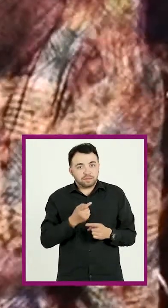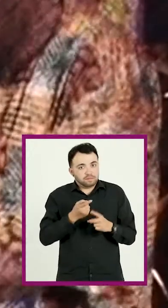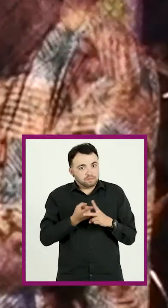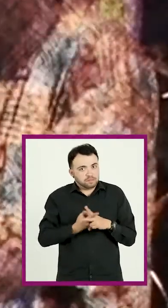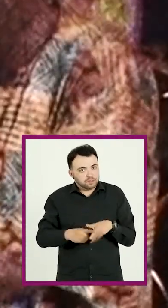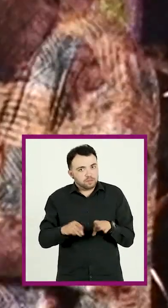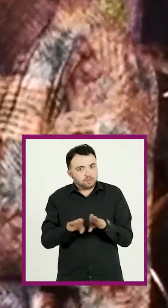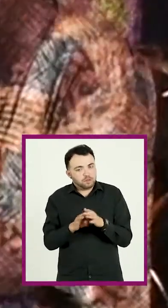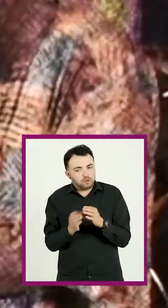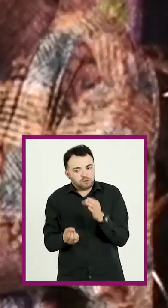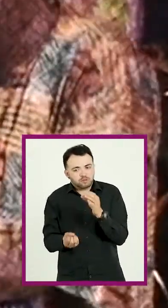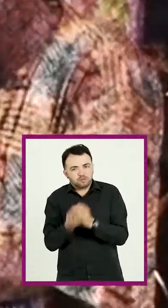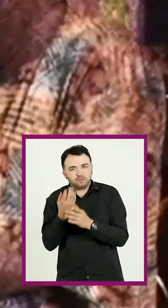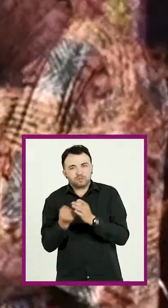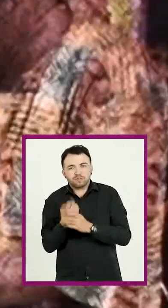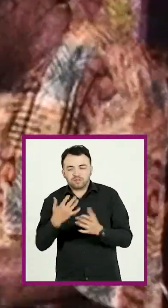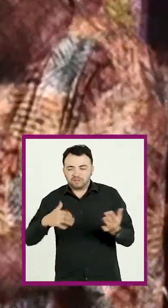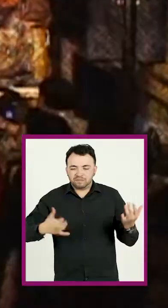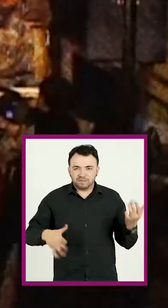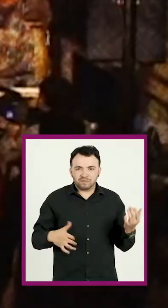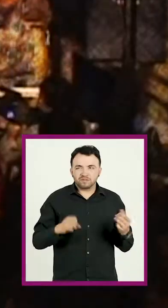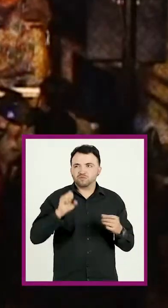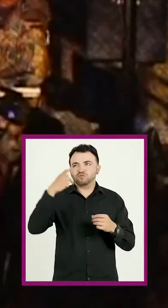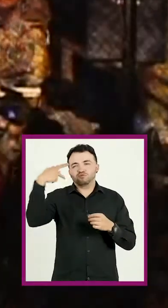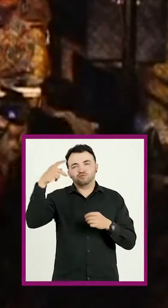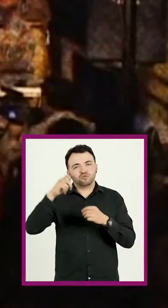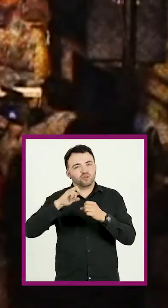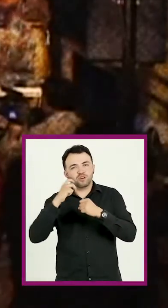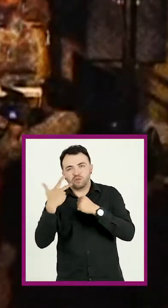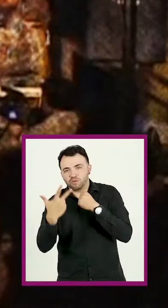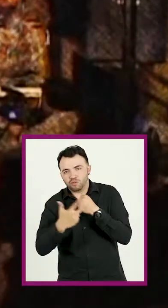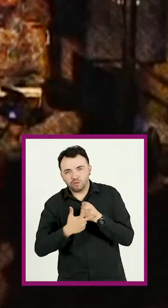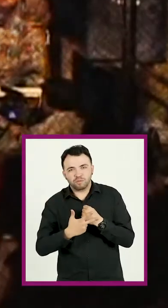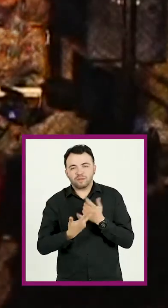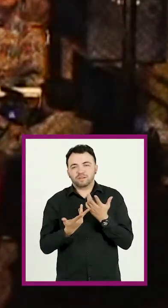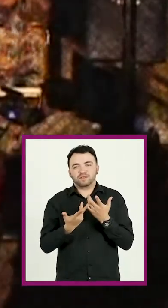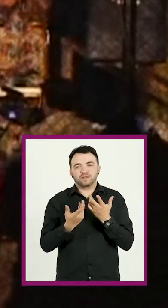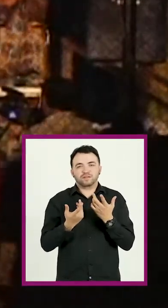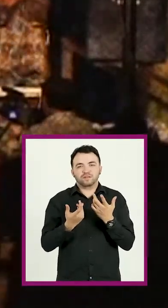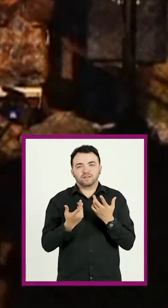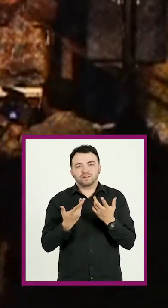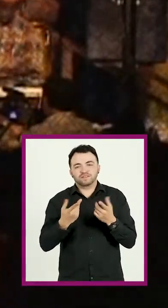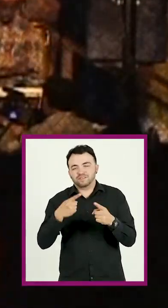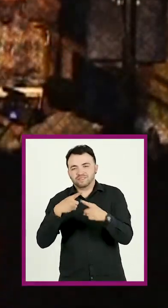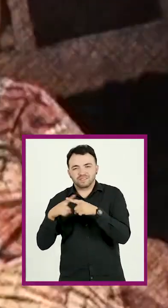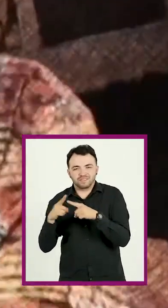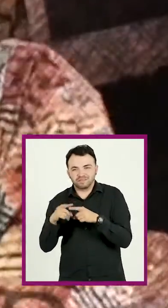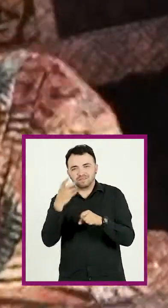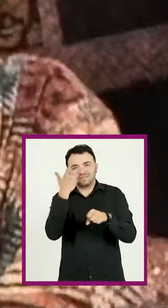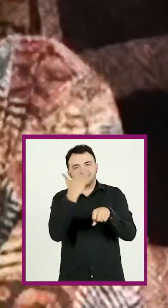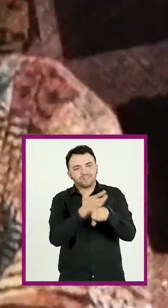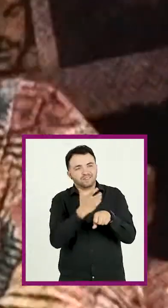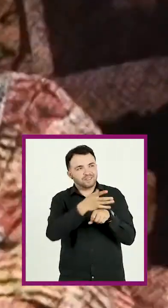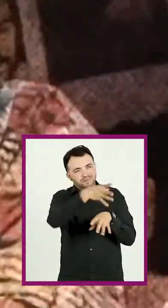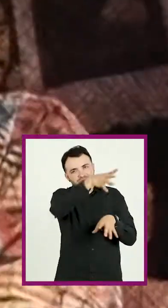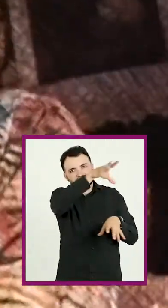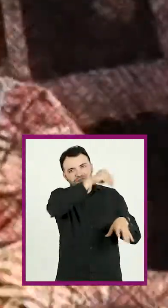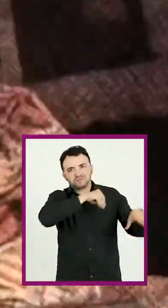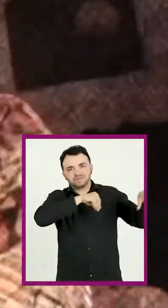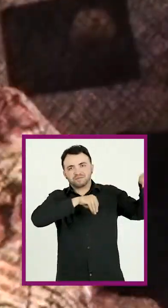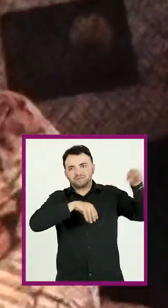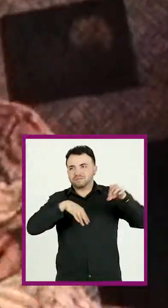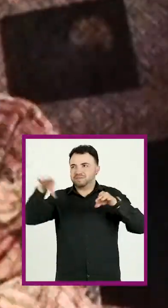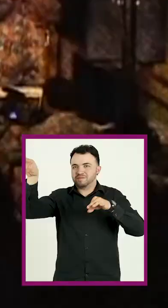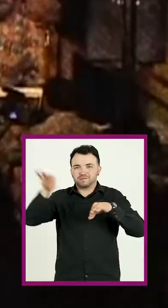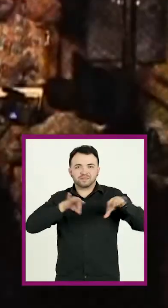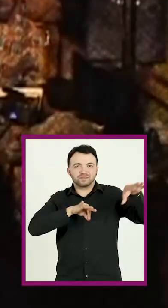que incluían algunos instrumentos, europeos o típicos de las orquestas europeas y estadounidenses, como